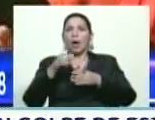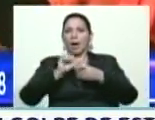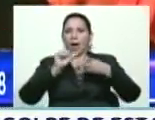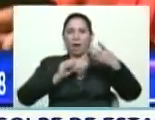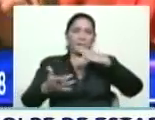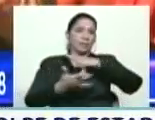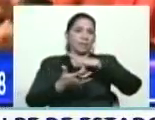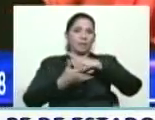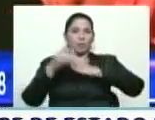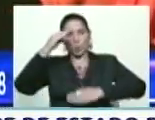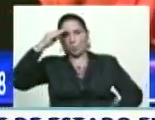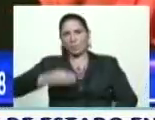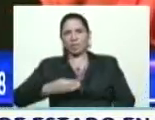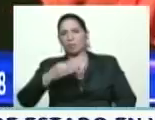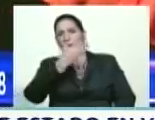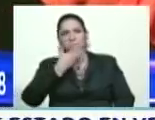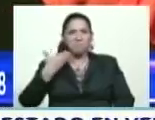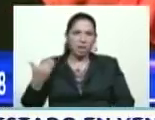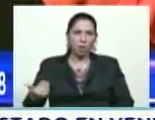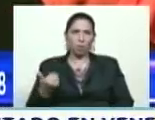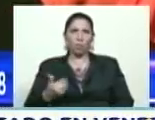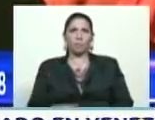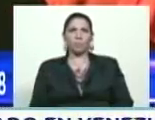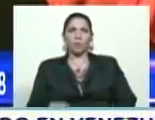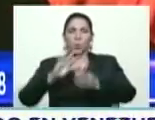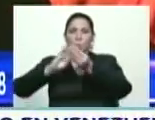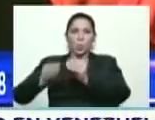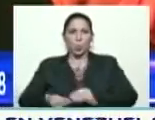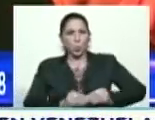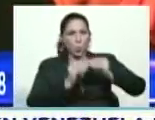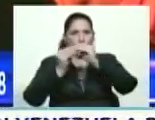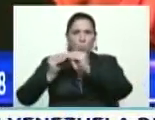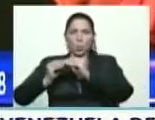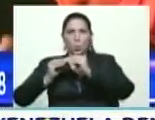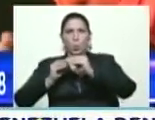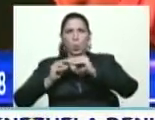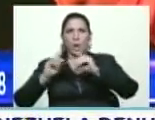técnico-militar para mejorar y adecuar lo que haya que